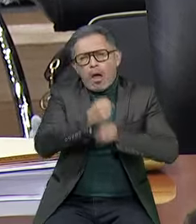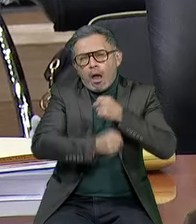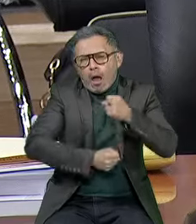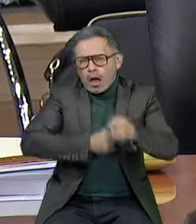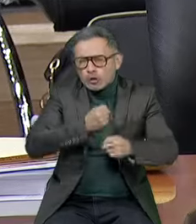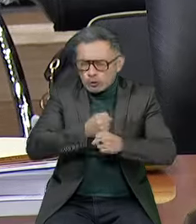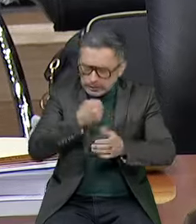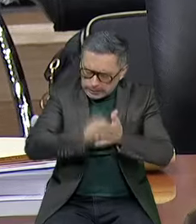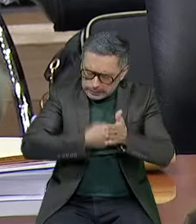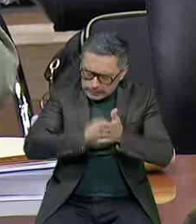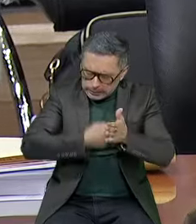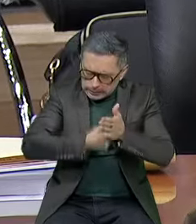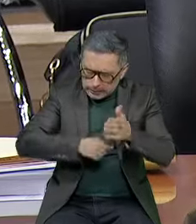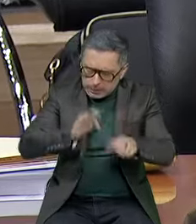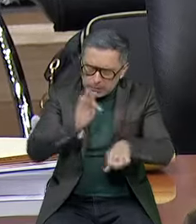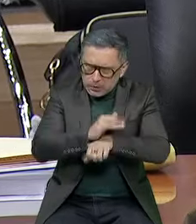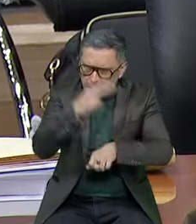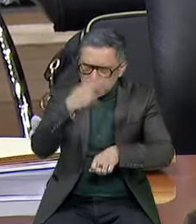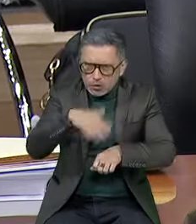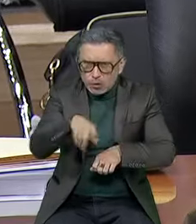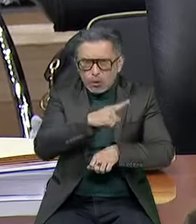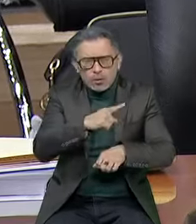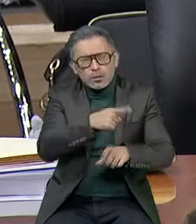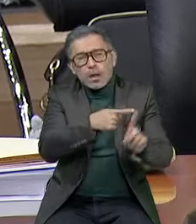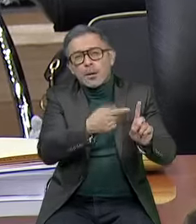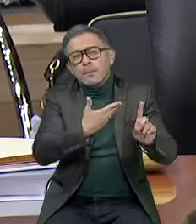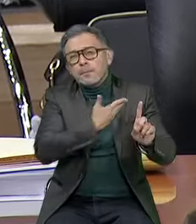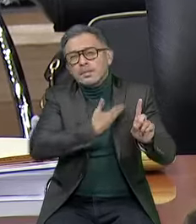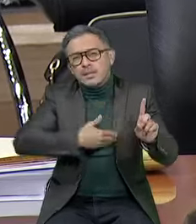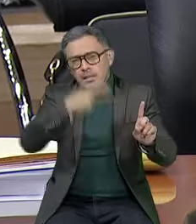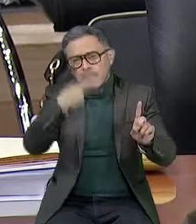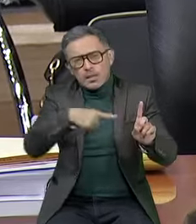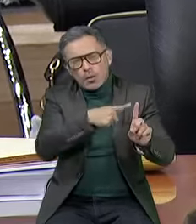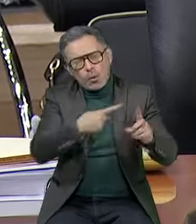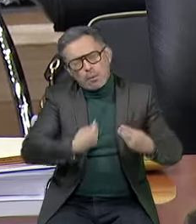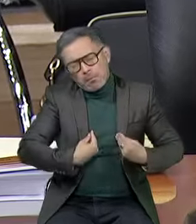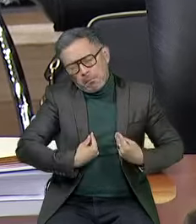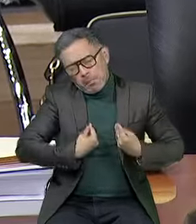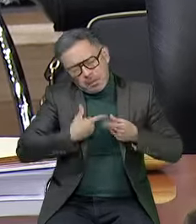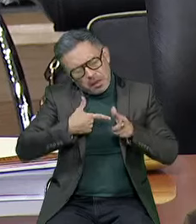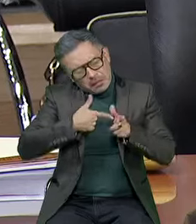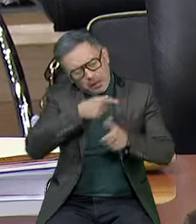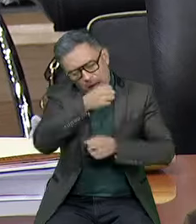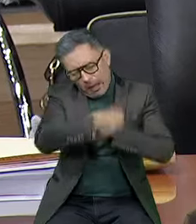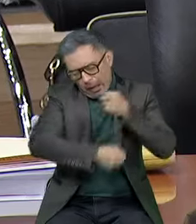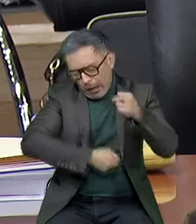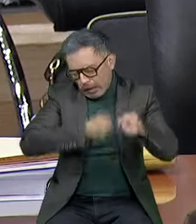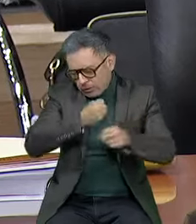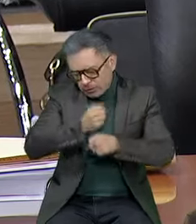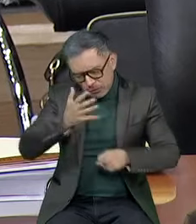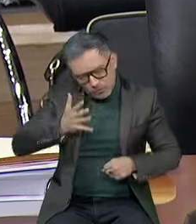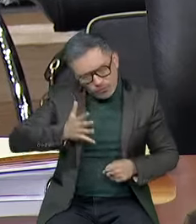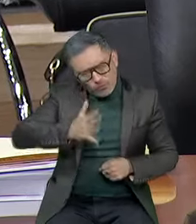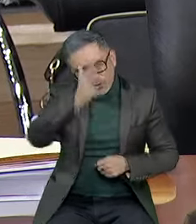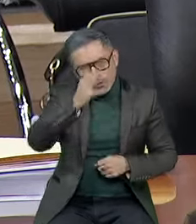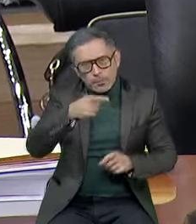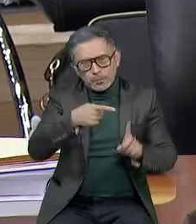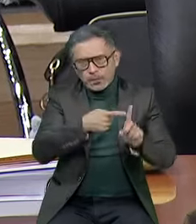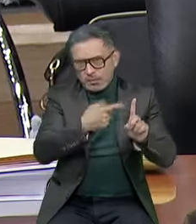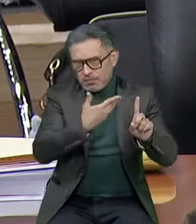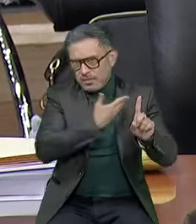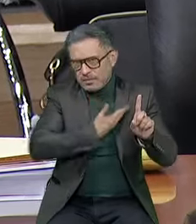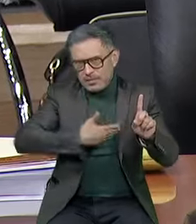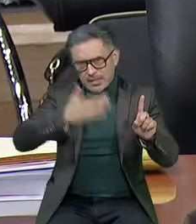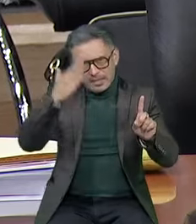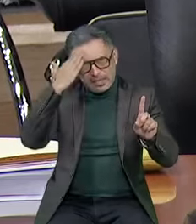país. Ciertamente es un gigante. Larga vida al compañero presidente López Obrador. Un honor que sea nuestro líder,